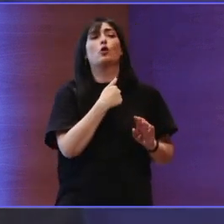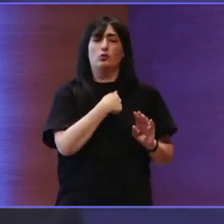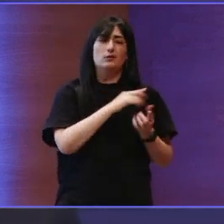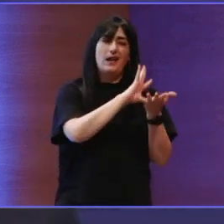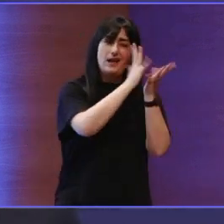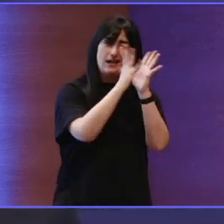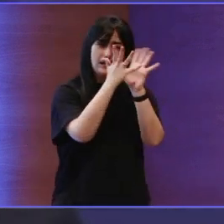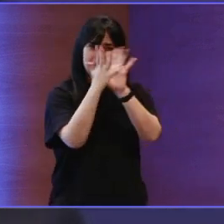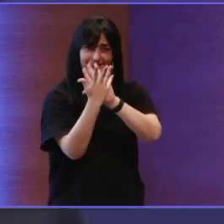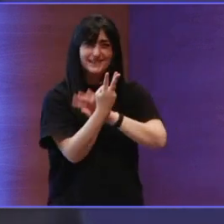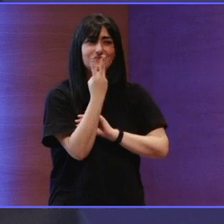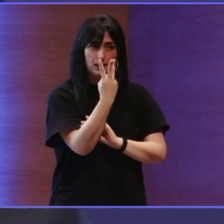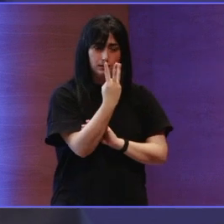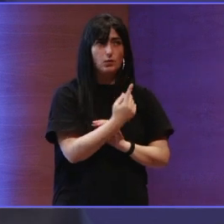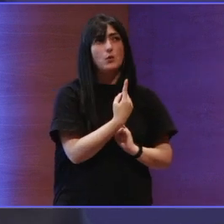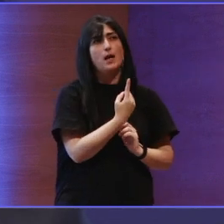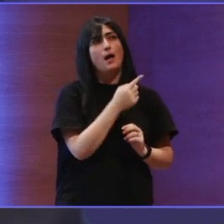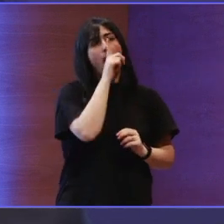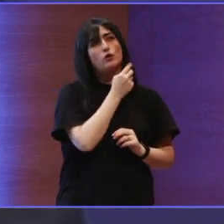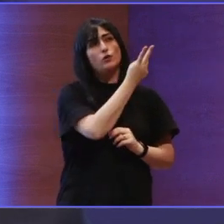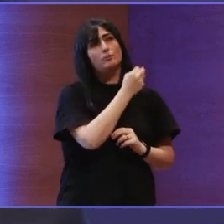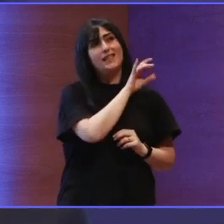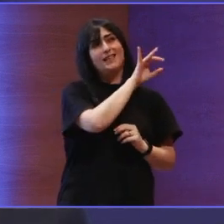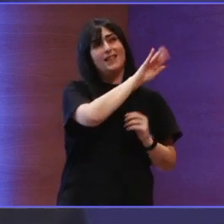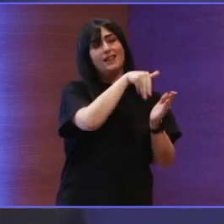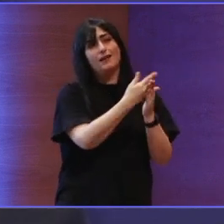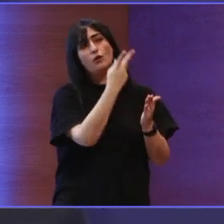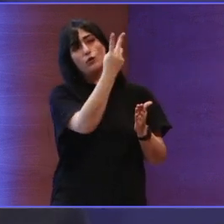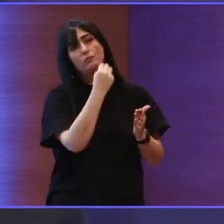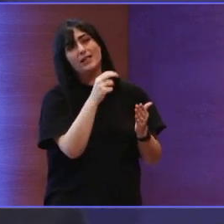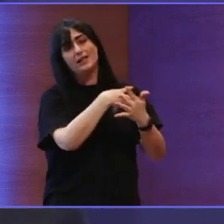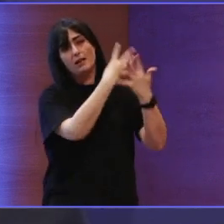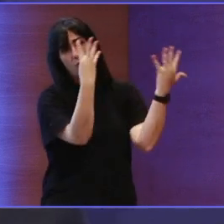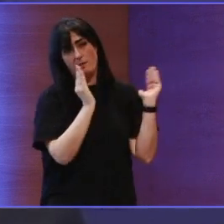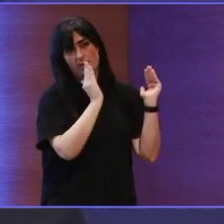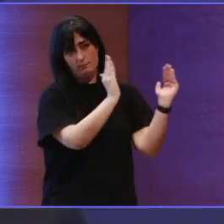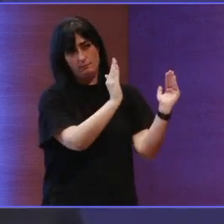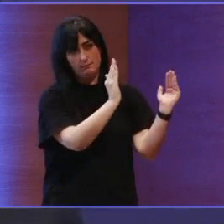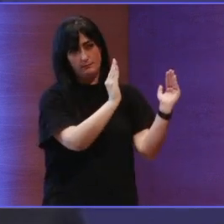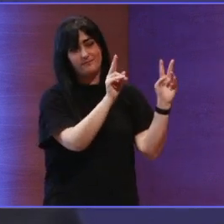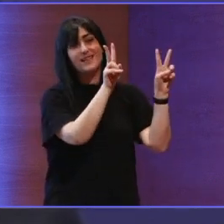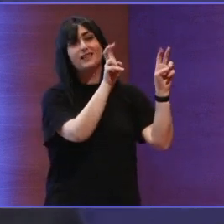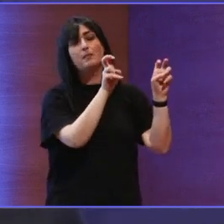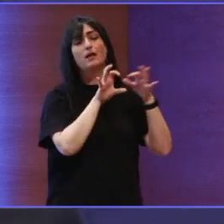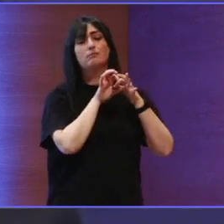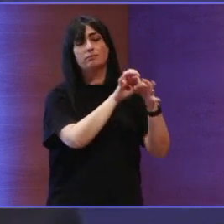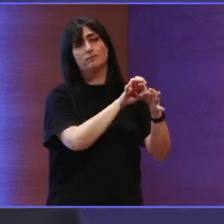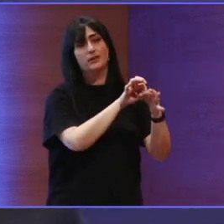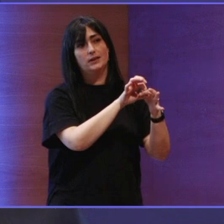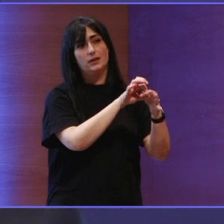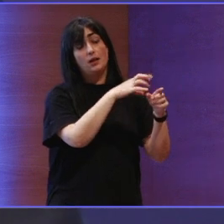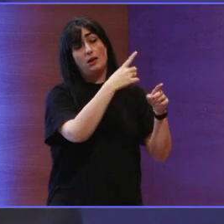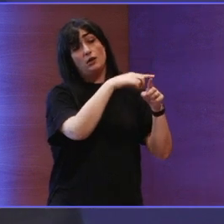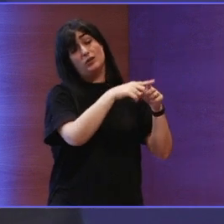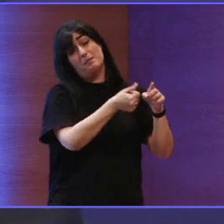Una entre el 2015 y el 2019 que tuvo que ver con los las los elementos de más